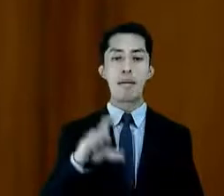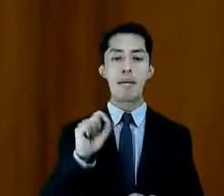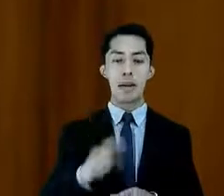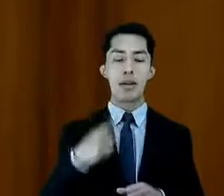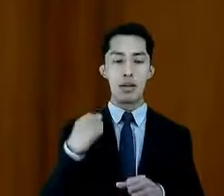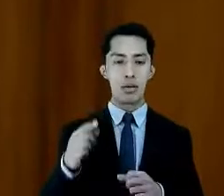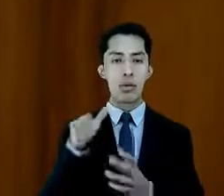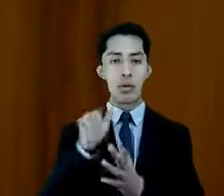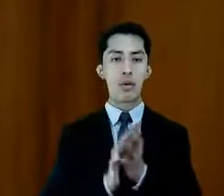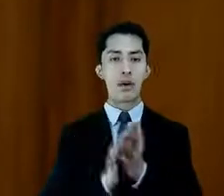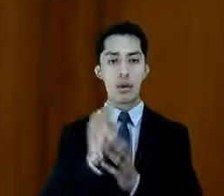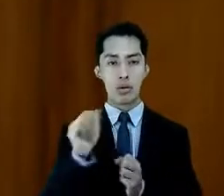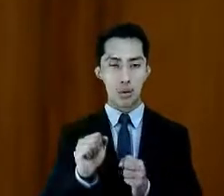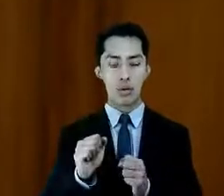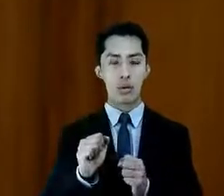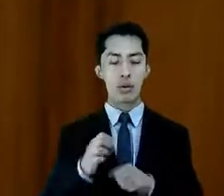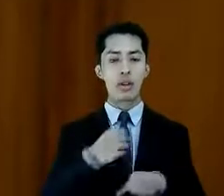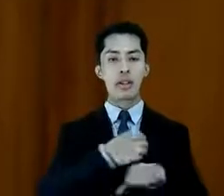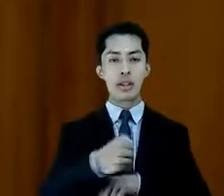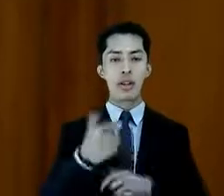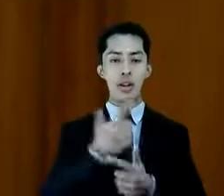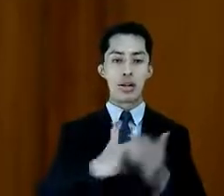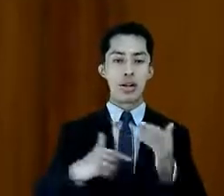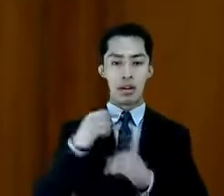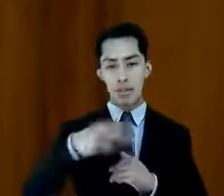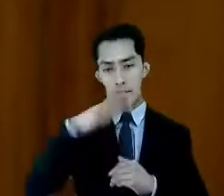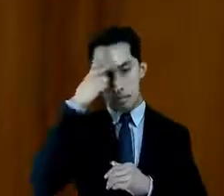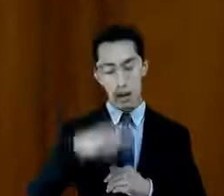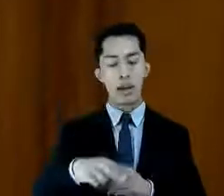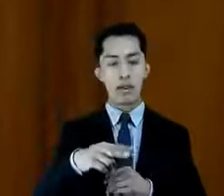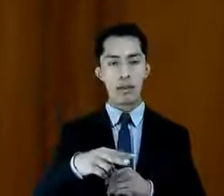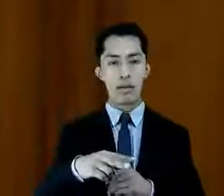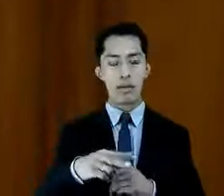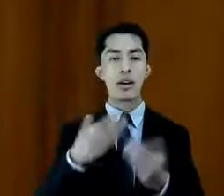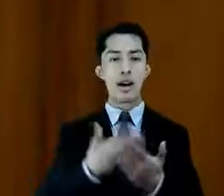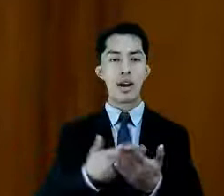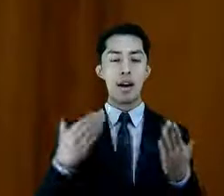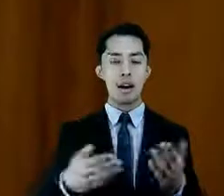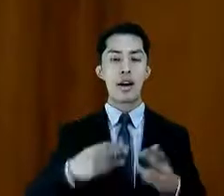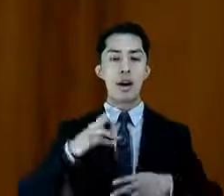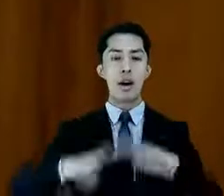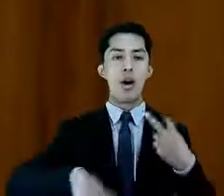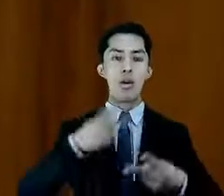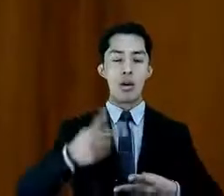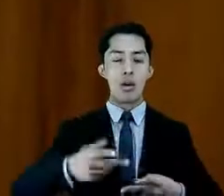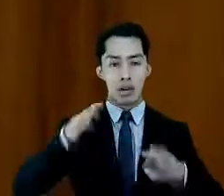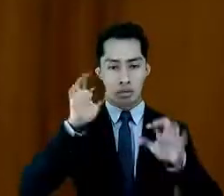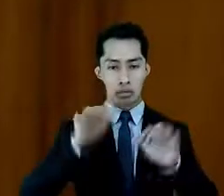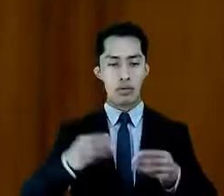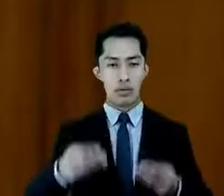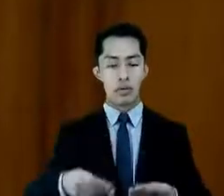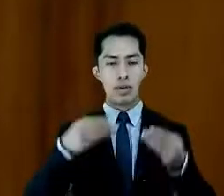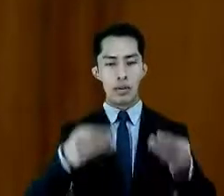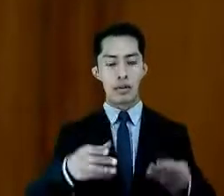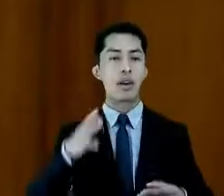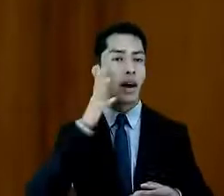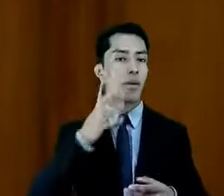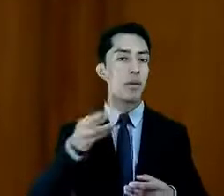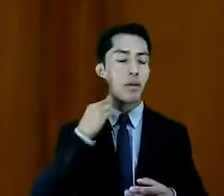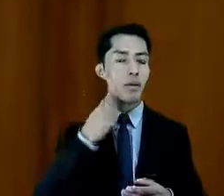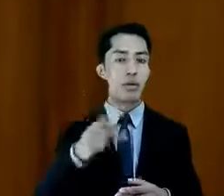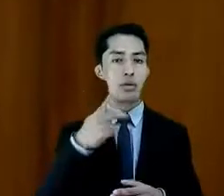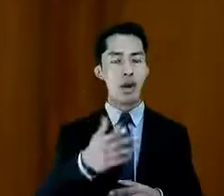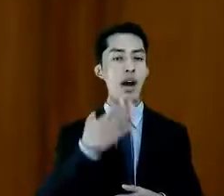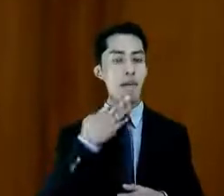la Constitución Política del Estado Libre y Soberano de México, me permito entregar esta honorable soberanía a través de su